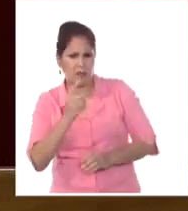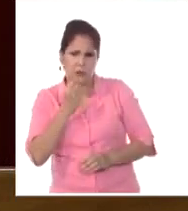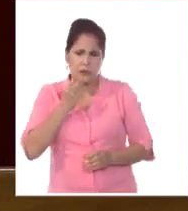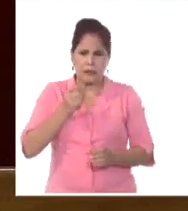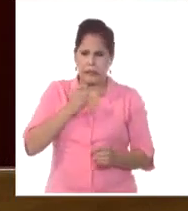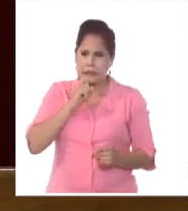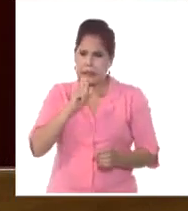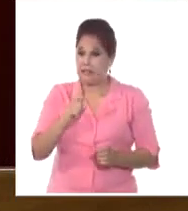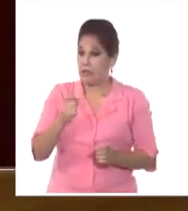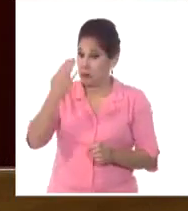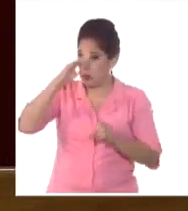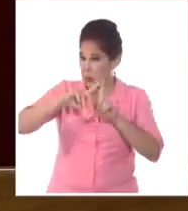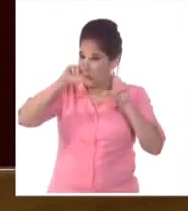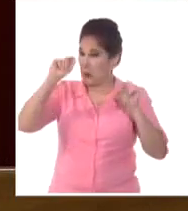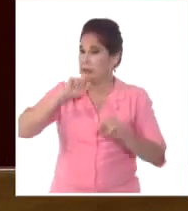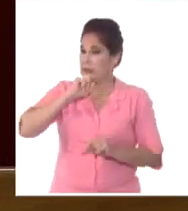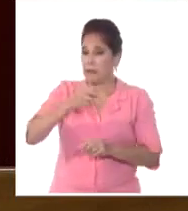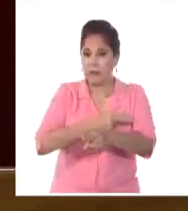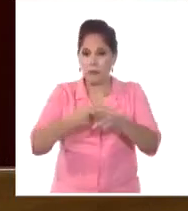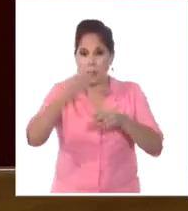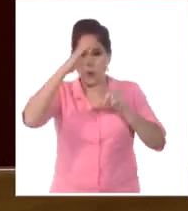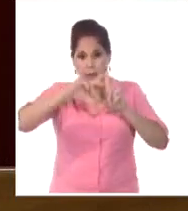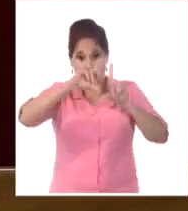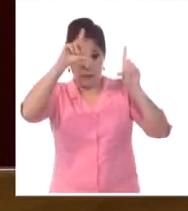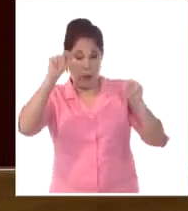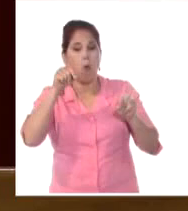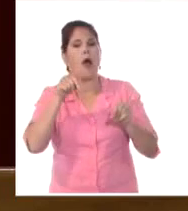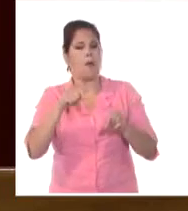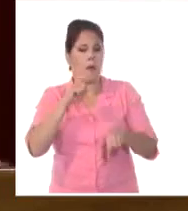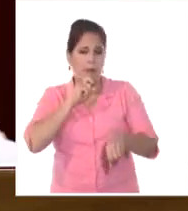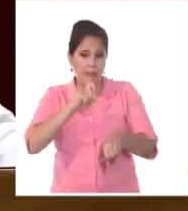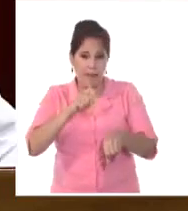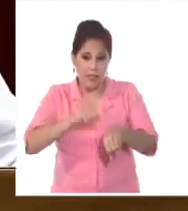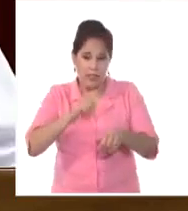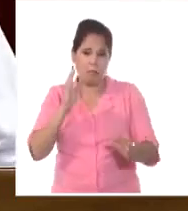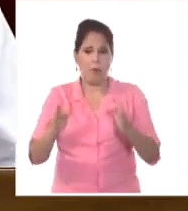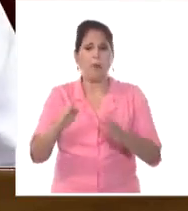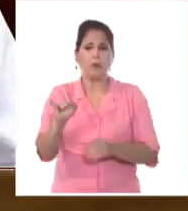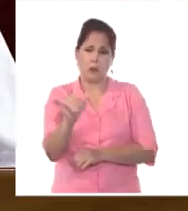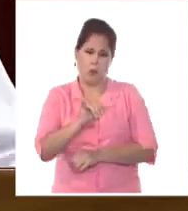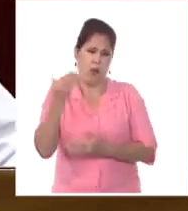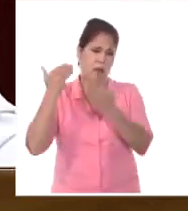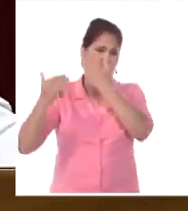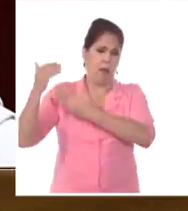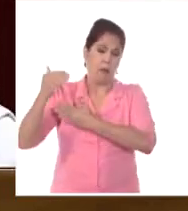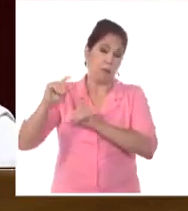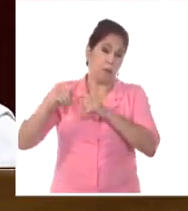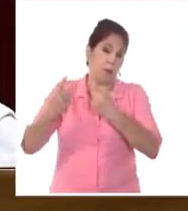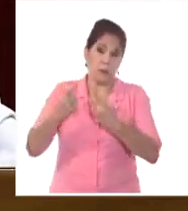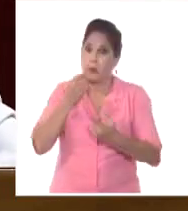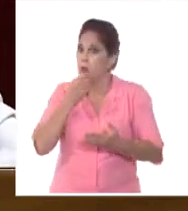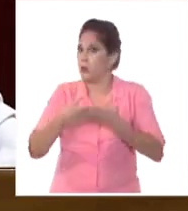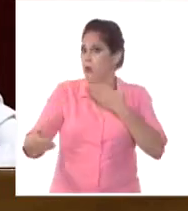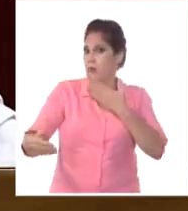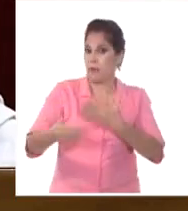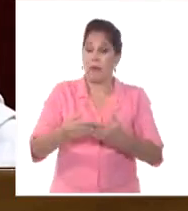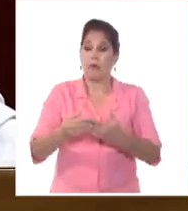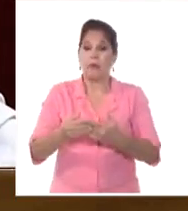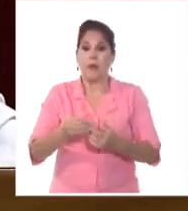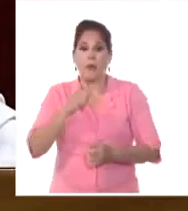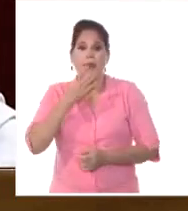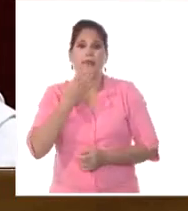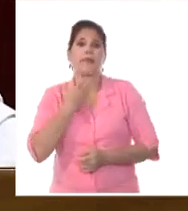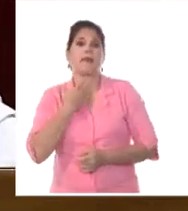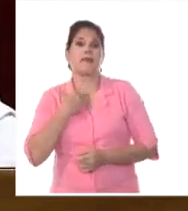espera. En la historia de Cuba ha habido muchos momentos como estos que vivimos, pero quizás el de menos esperanza lo